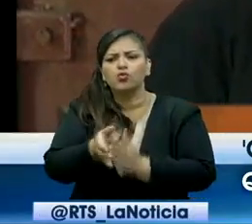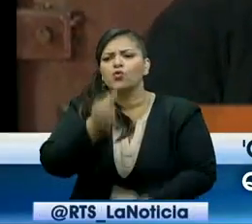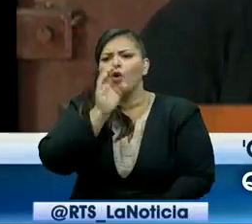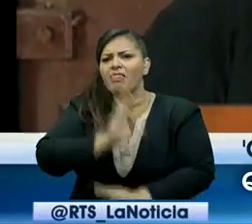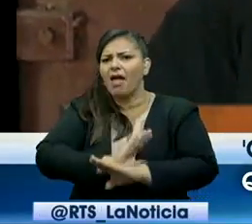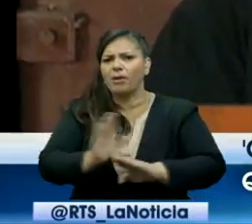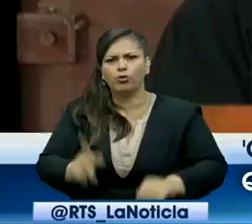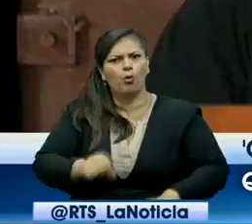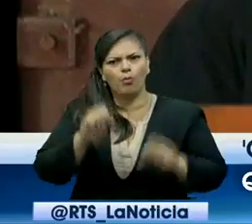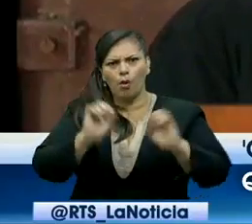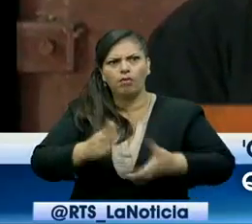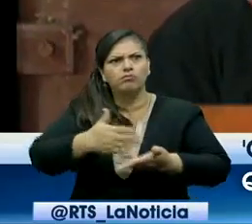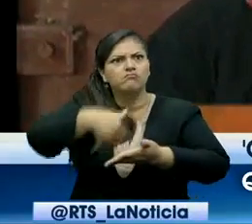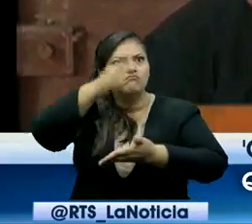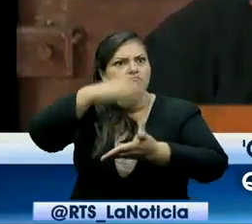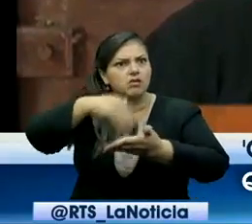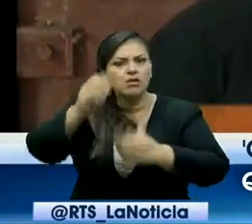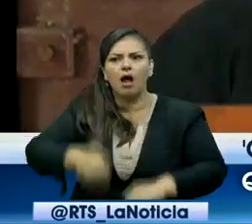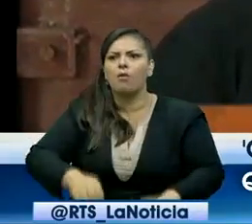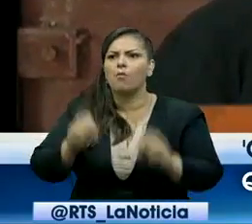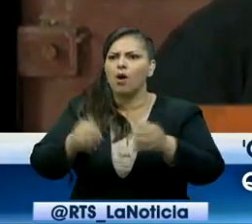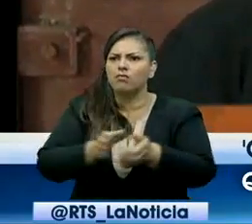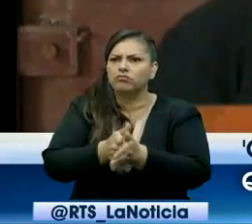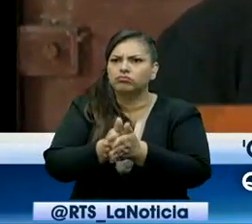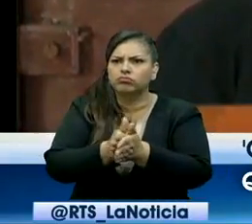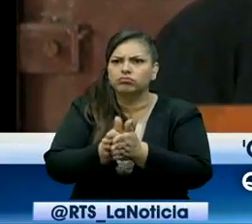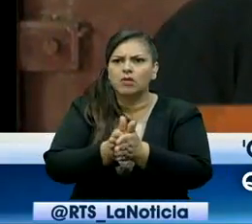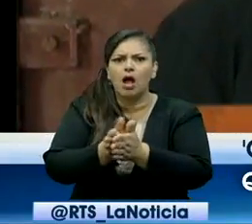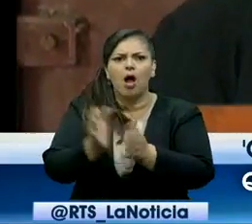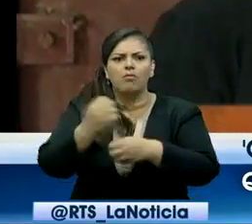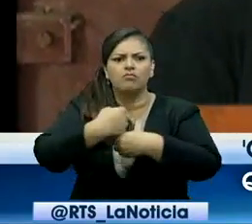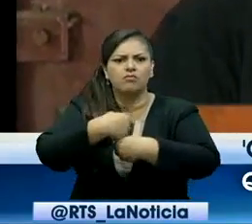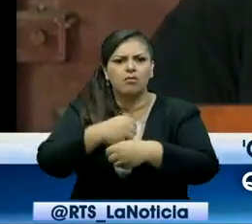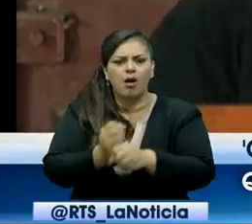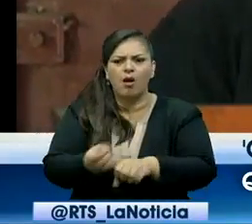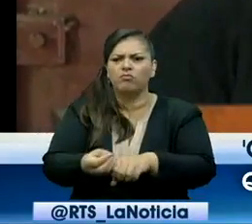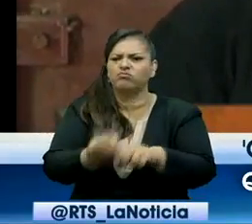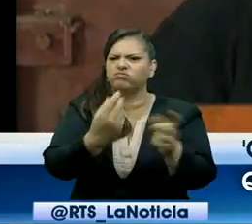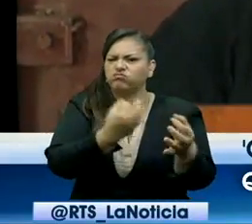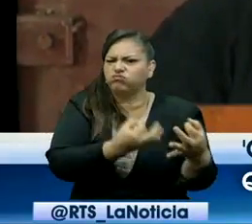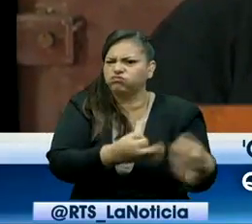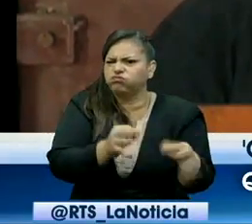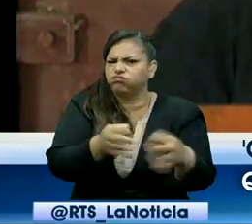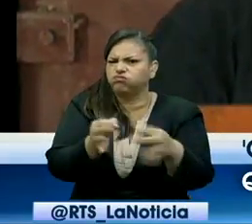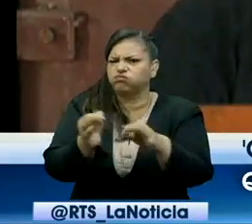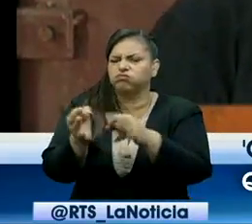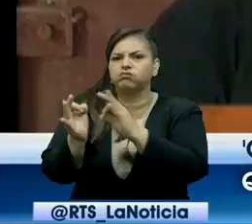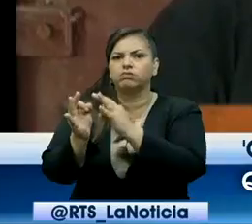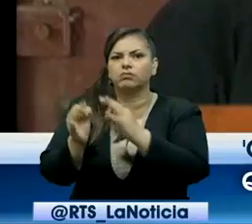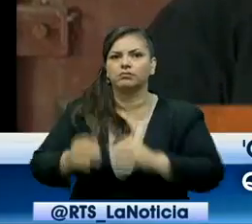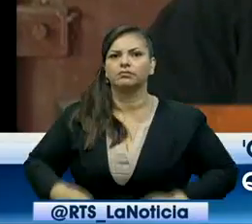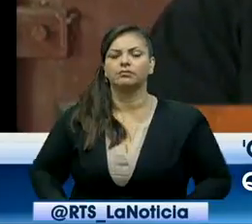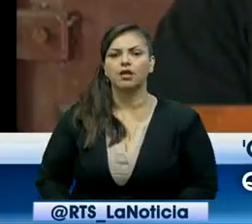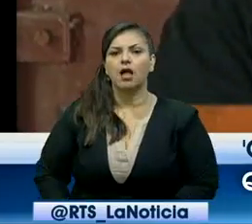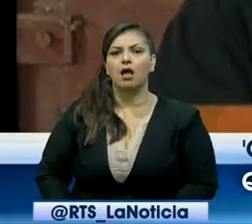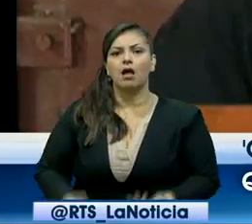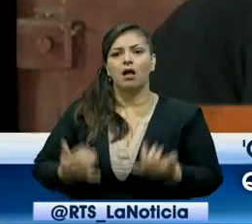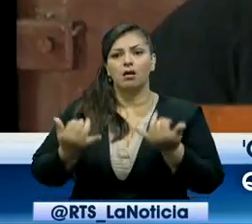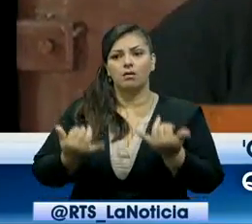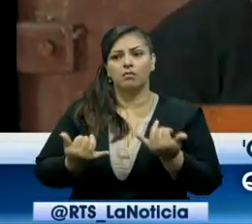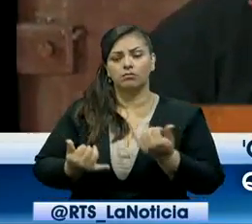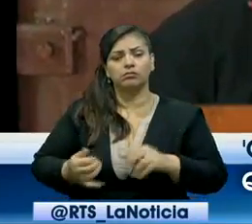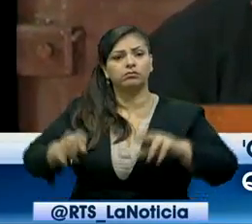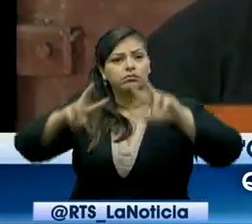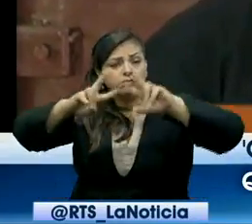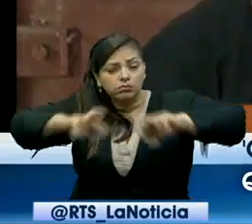el vídeo las artes visuales en sí el sacar una serie de leyendas en base a la